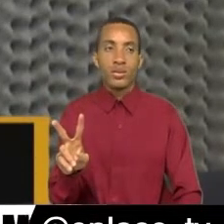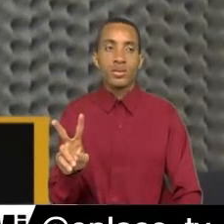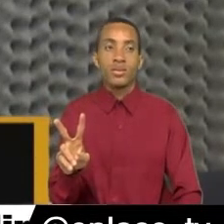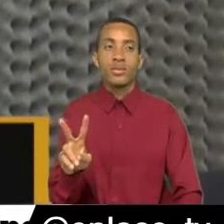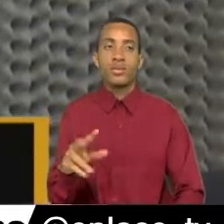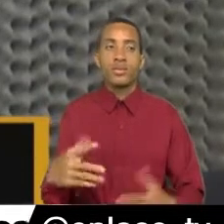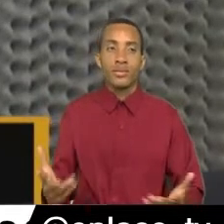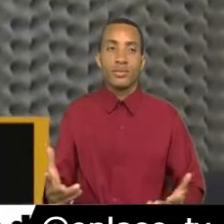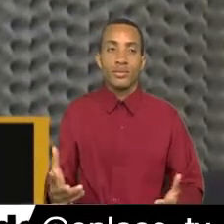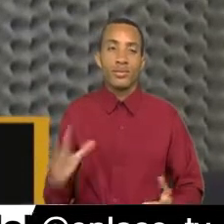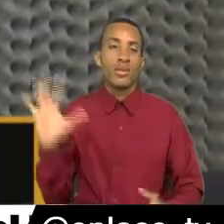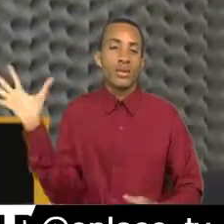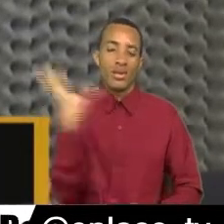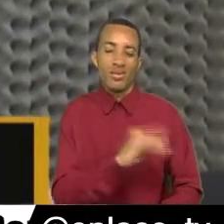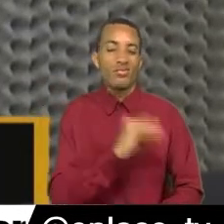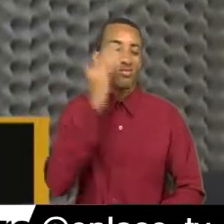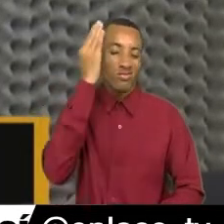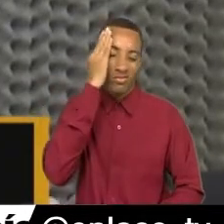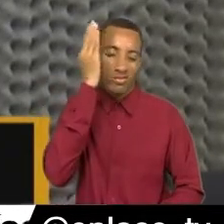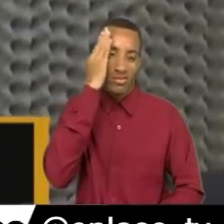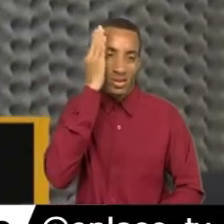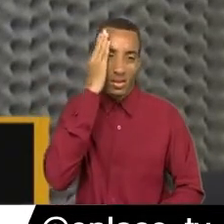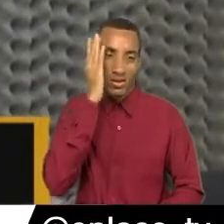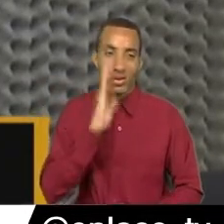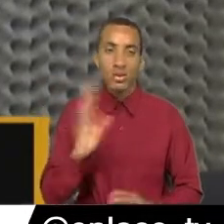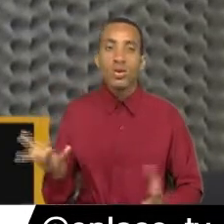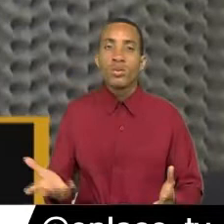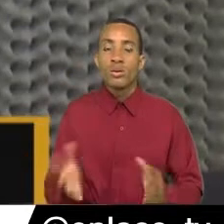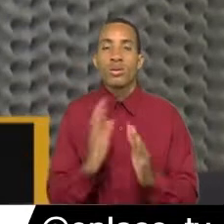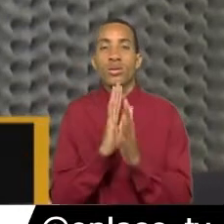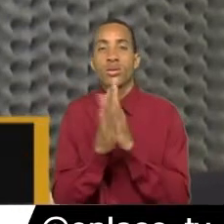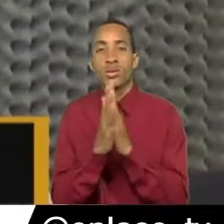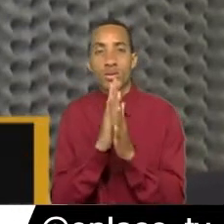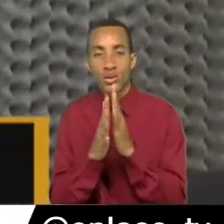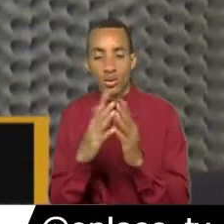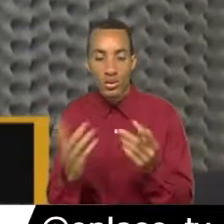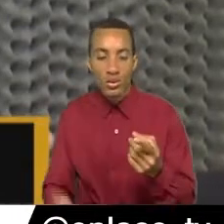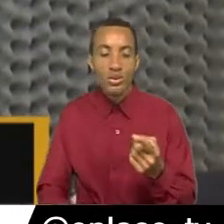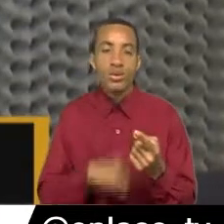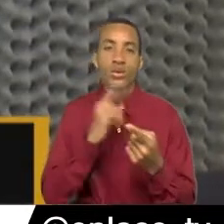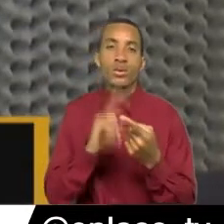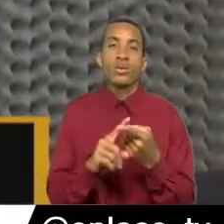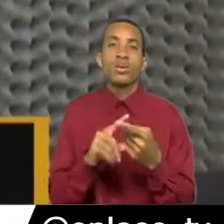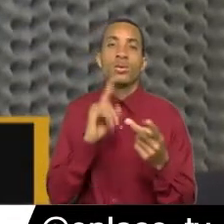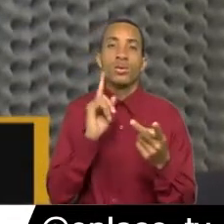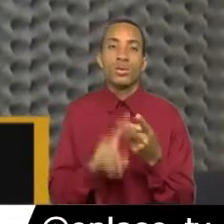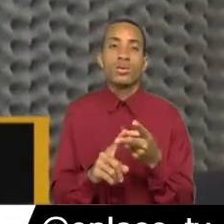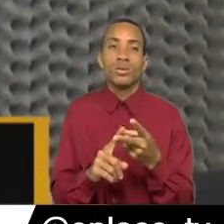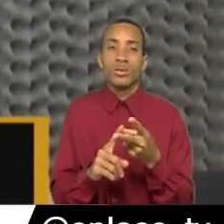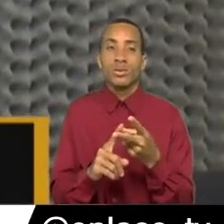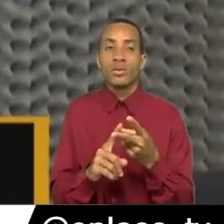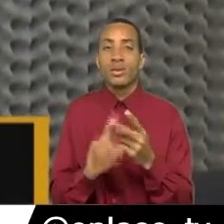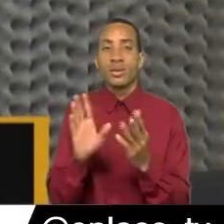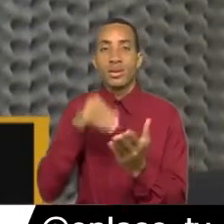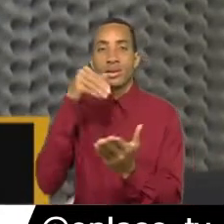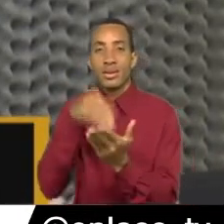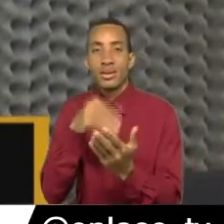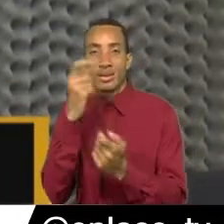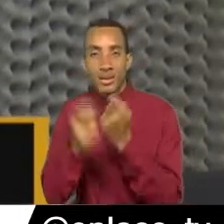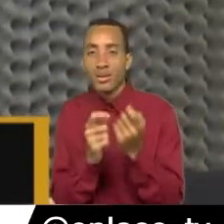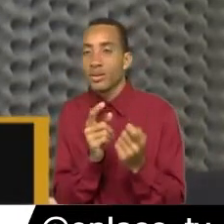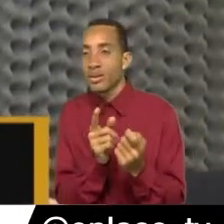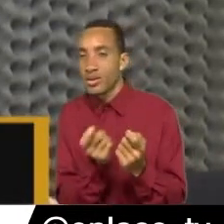para nadie es un secreto, todo Barranca Bermeja, a ver cómo está el sector comercial, cómo está el sector de aledaño al Centro Comercial San Silvestre, Parque La